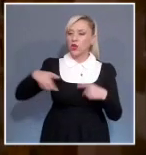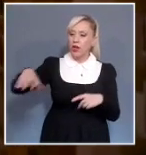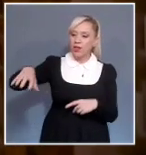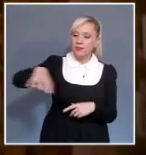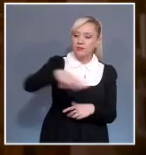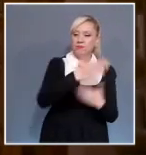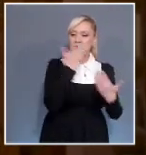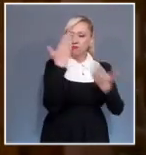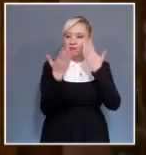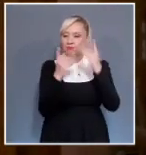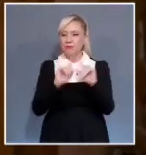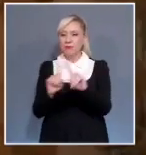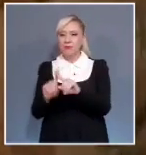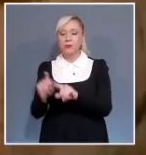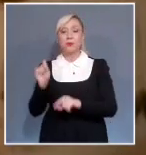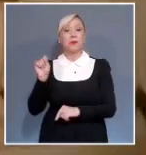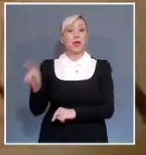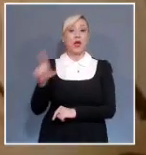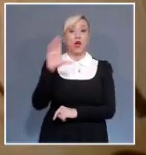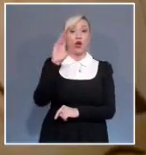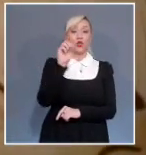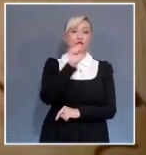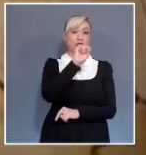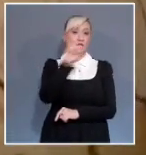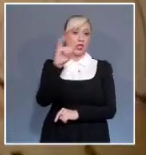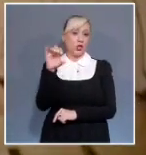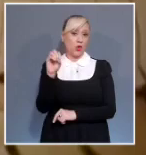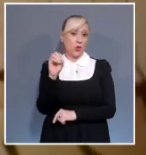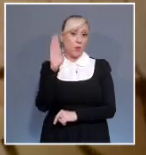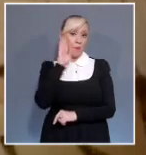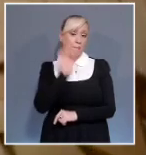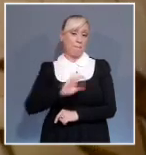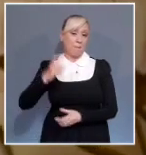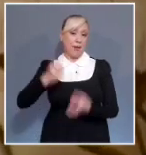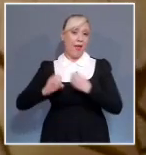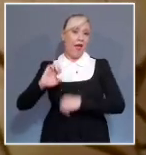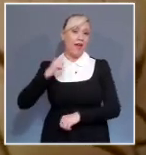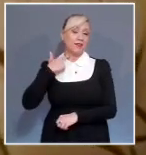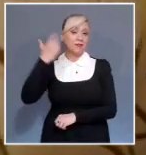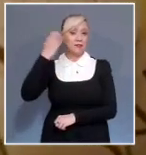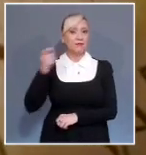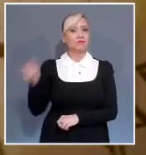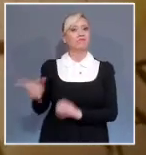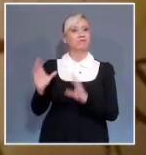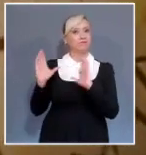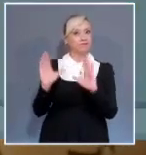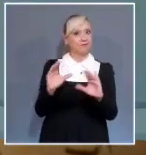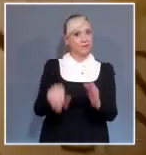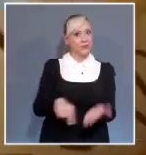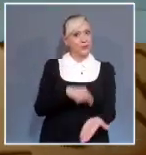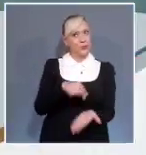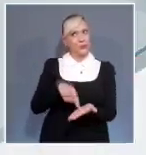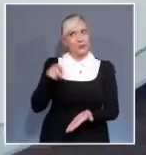Corte, José Ramón Cosío Díaz. Canal del Poder Judicial de la Federación, Lorena Sánchez Cabrera.